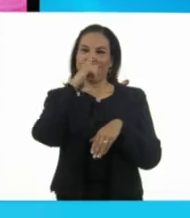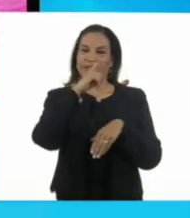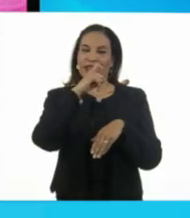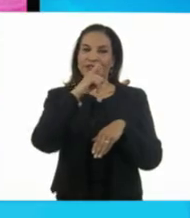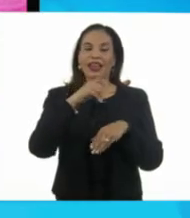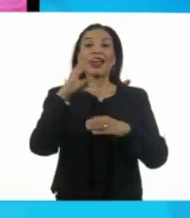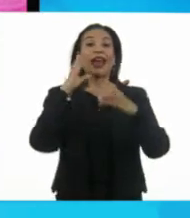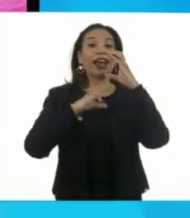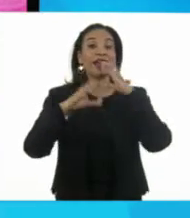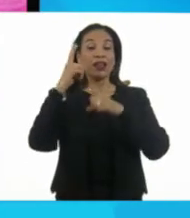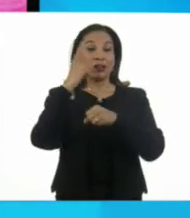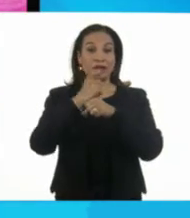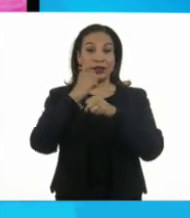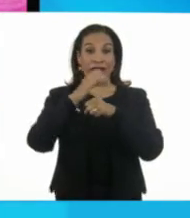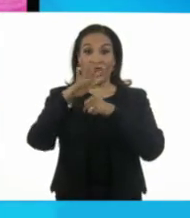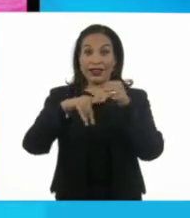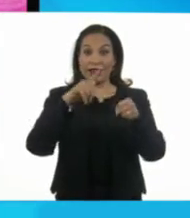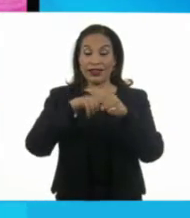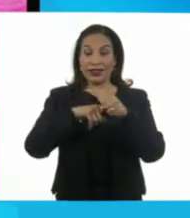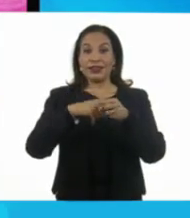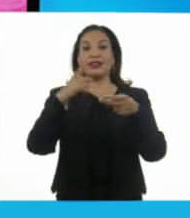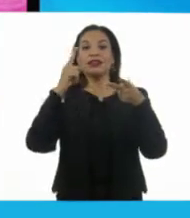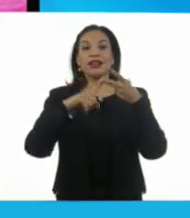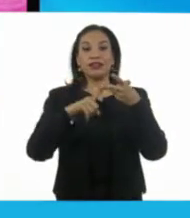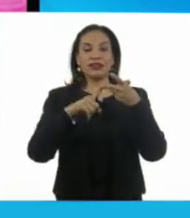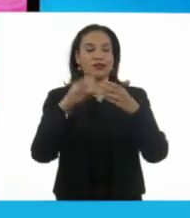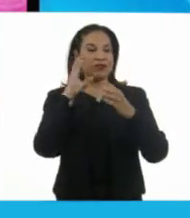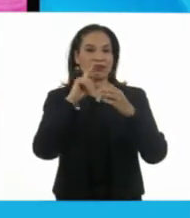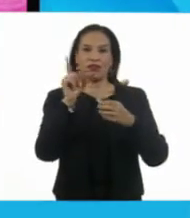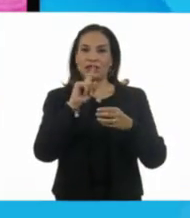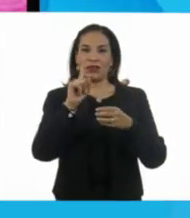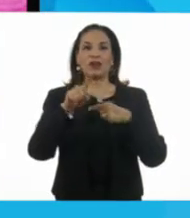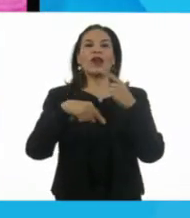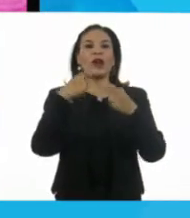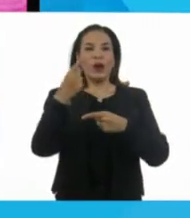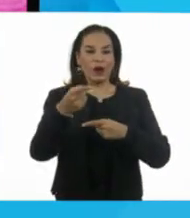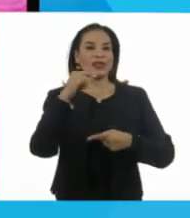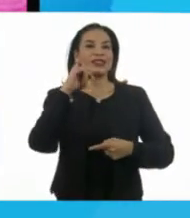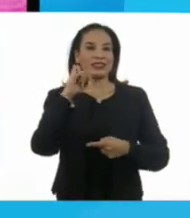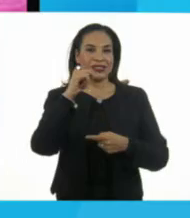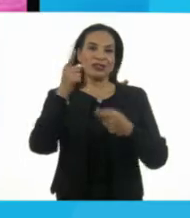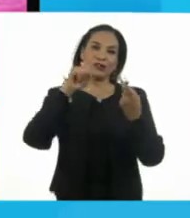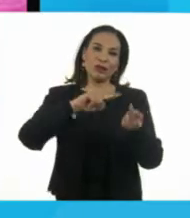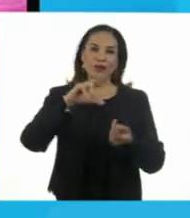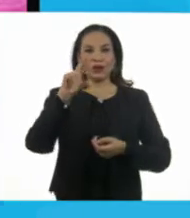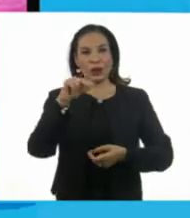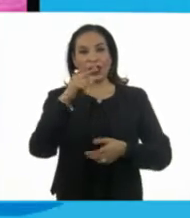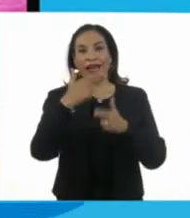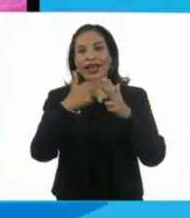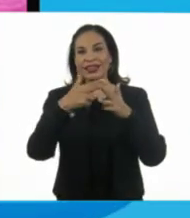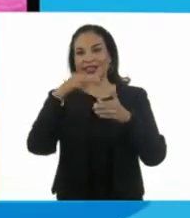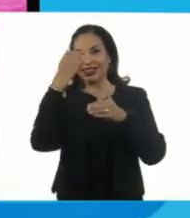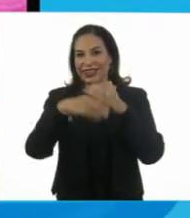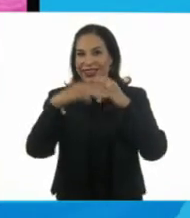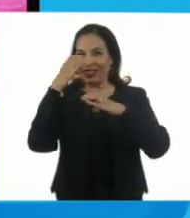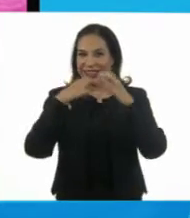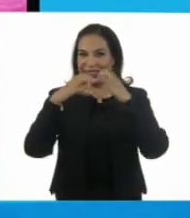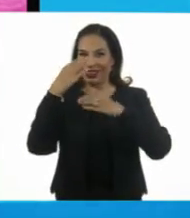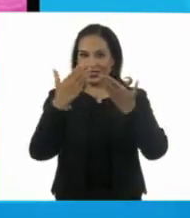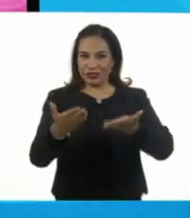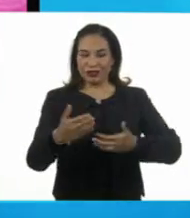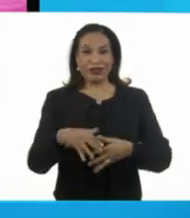difícil. Cantamos el primer animal, pero el que sigue no lo cantamos. Y el otro sí y el otro no, hasta que se acaba la